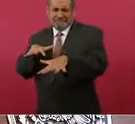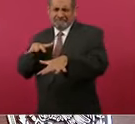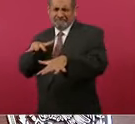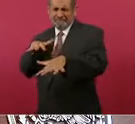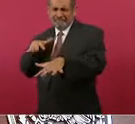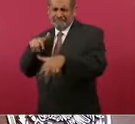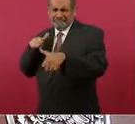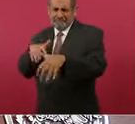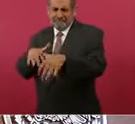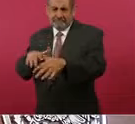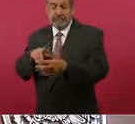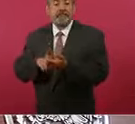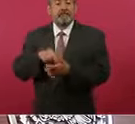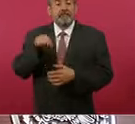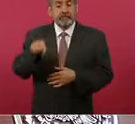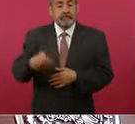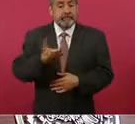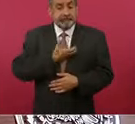Estábamos en el Zócalo